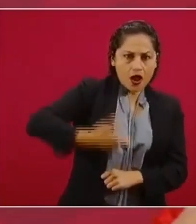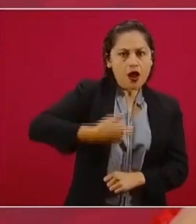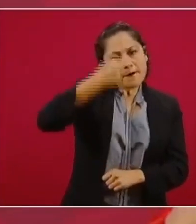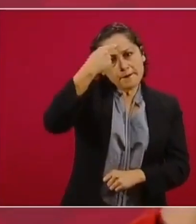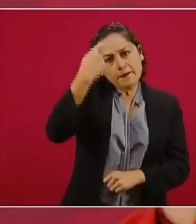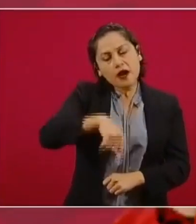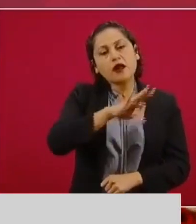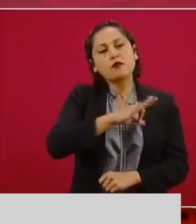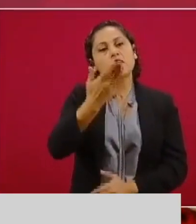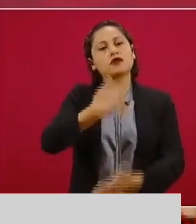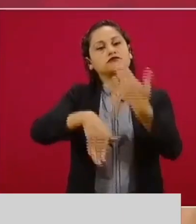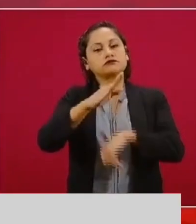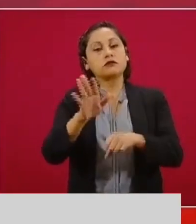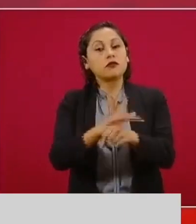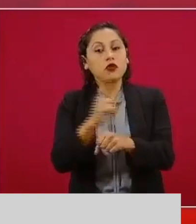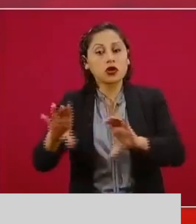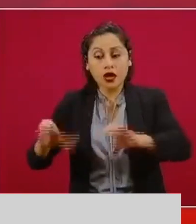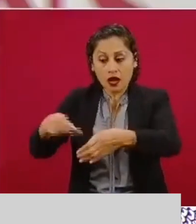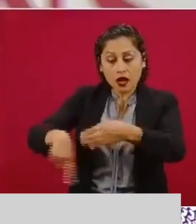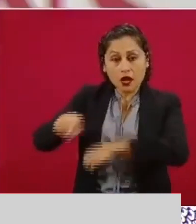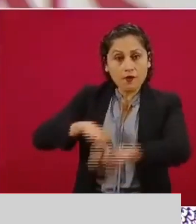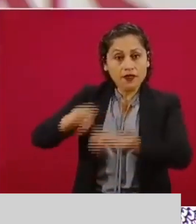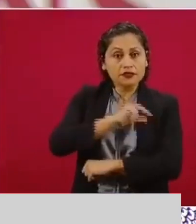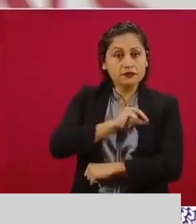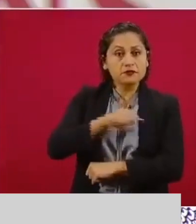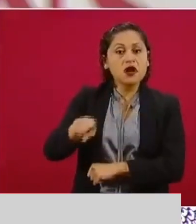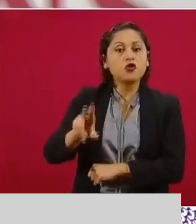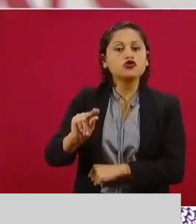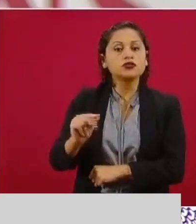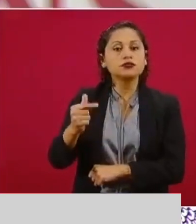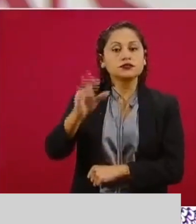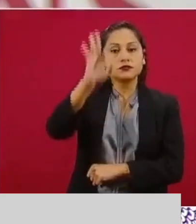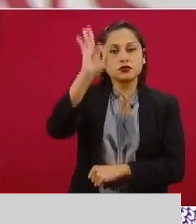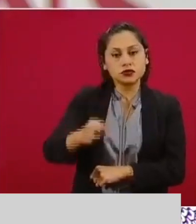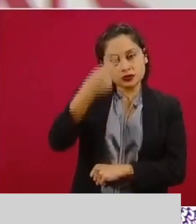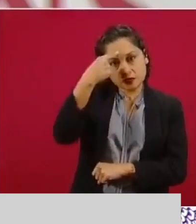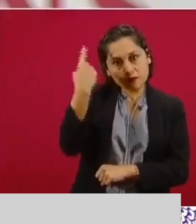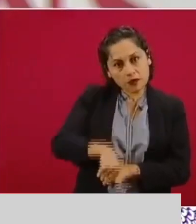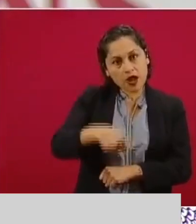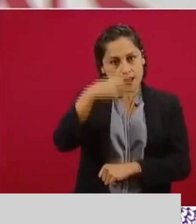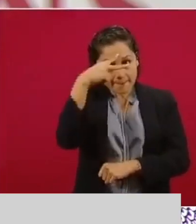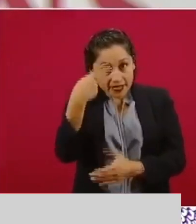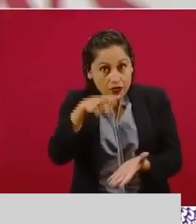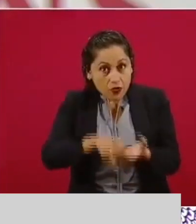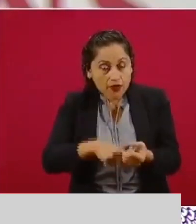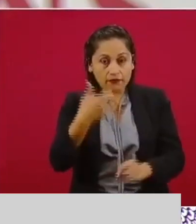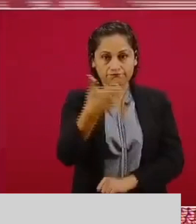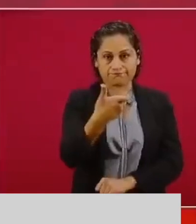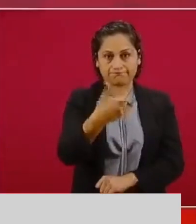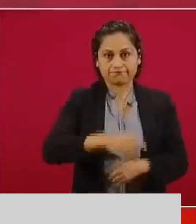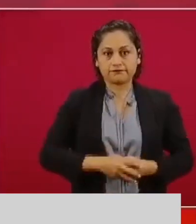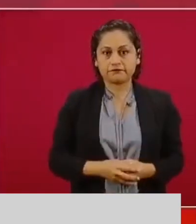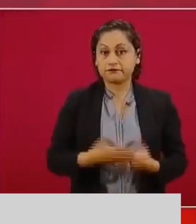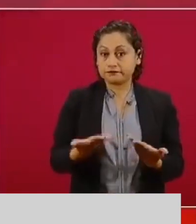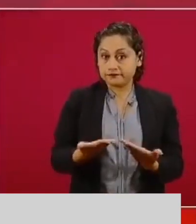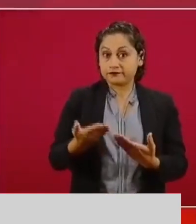presidencia. Alfonso Romo Garza es ingeniero agrónomo por el Tecnológico de Monterrey. Antes formaba parte del gabinete, fue presidente del consejo